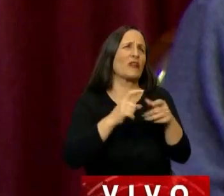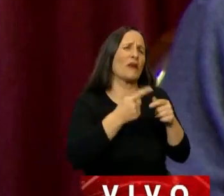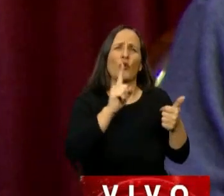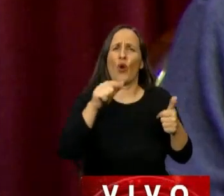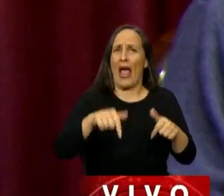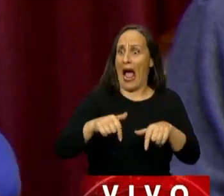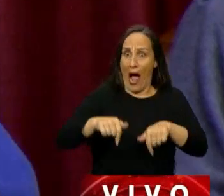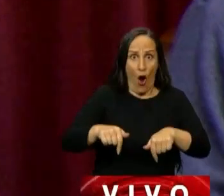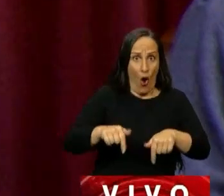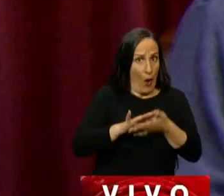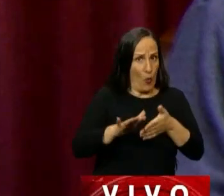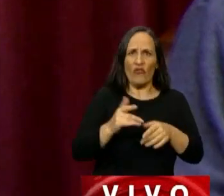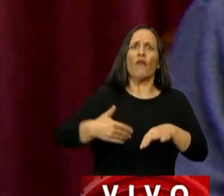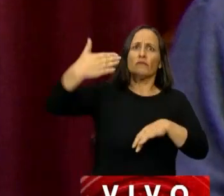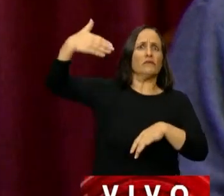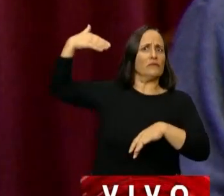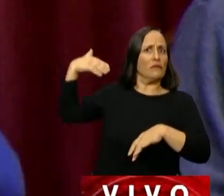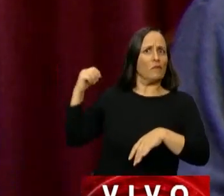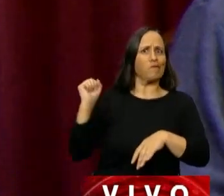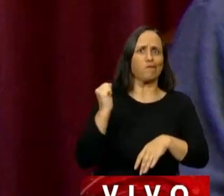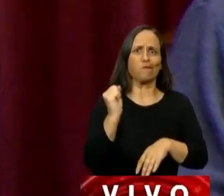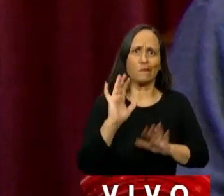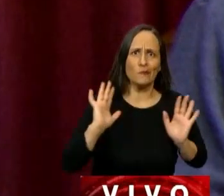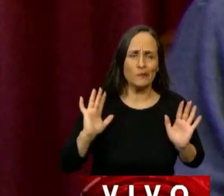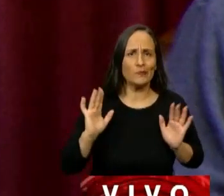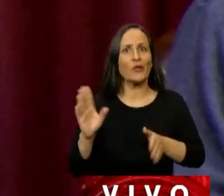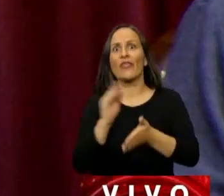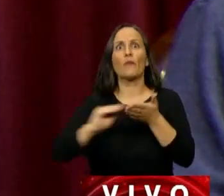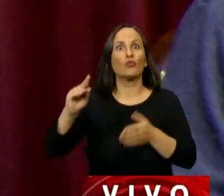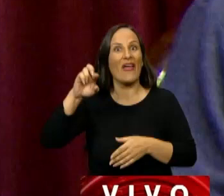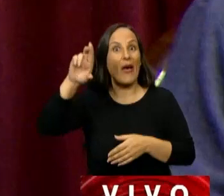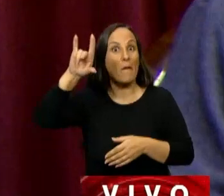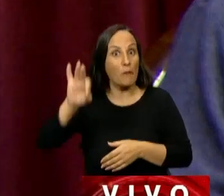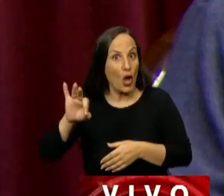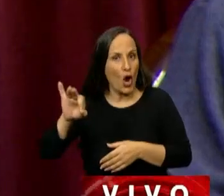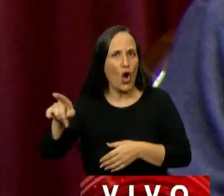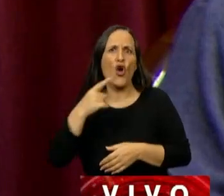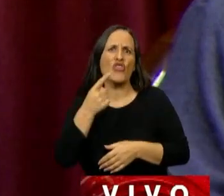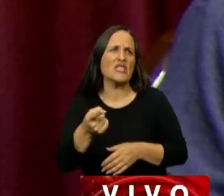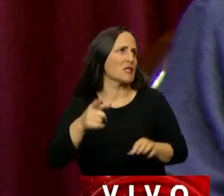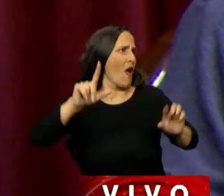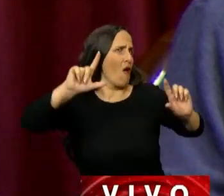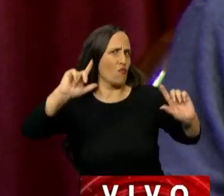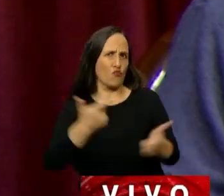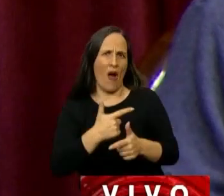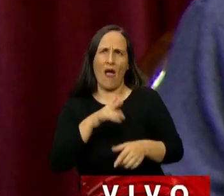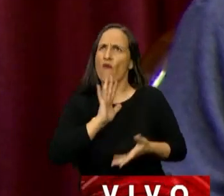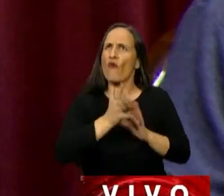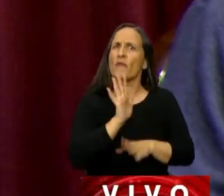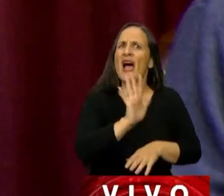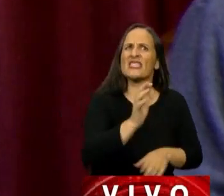Y no es de ahora, lo hacen desde hace tiempo. Y a la diputada del PRO que decía que no puede ser que se